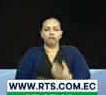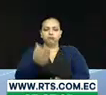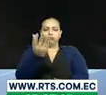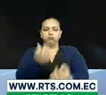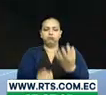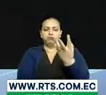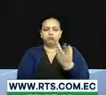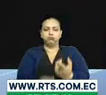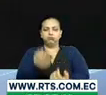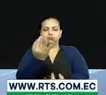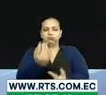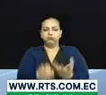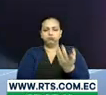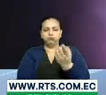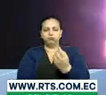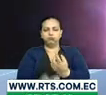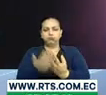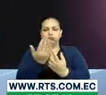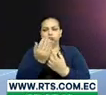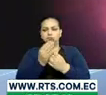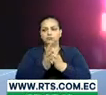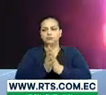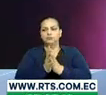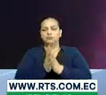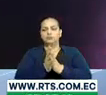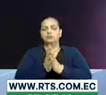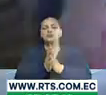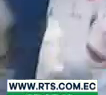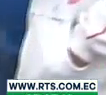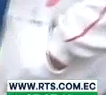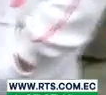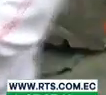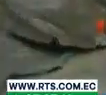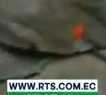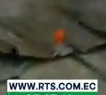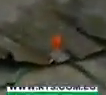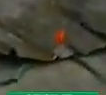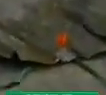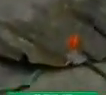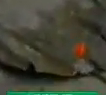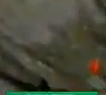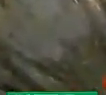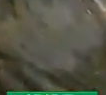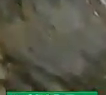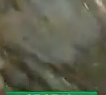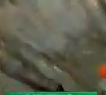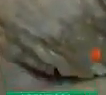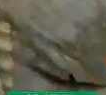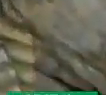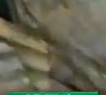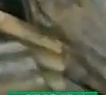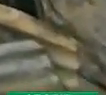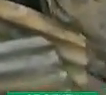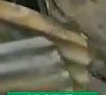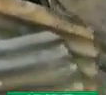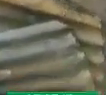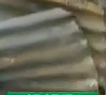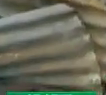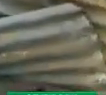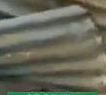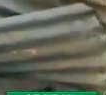Mandela II. Vemos cómo han quedado los zinc del techo. Aquí tenemos a un vecino, muy buenos